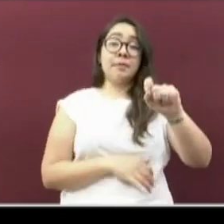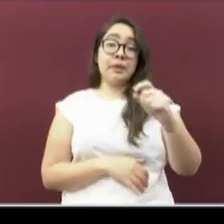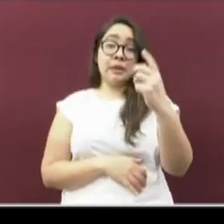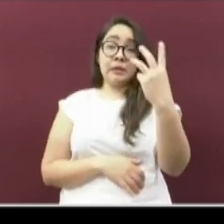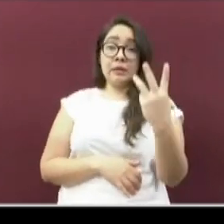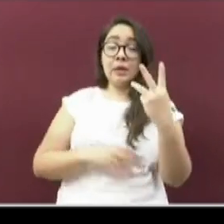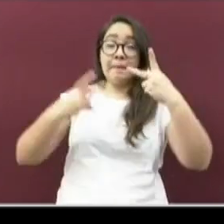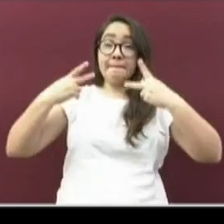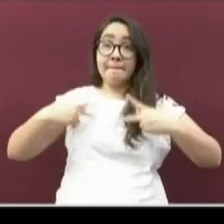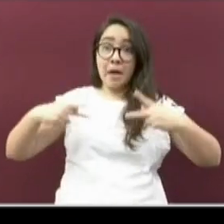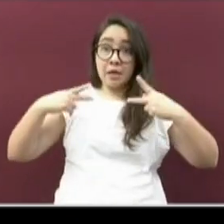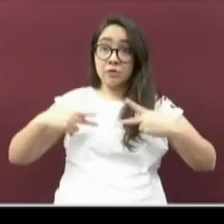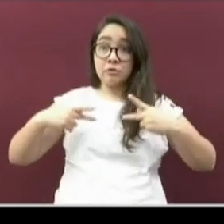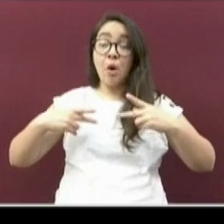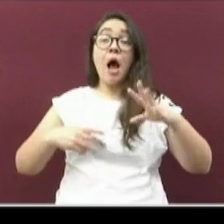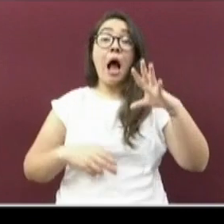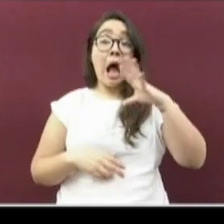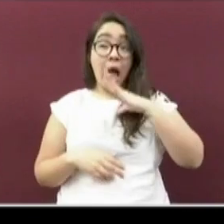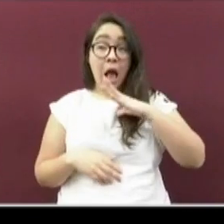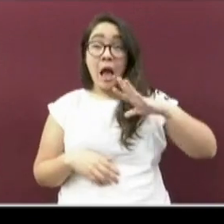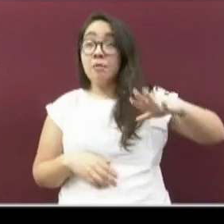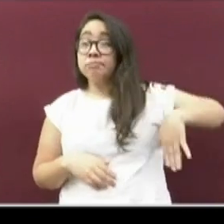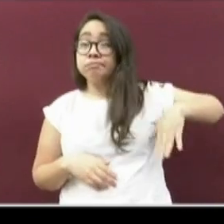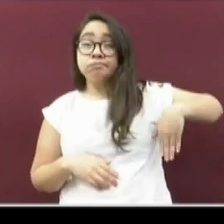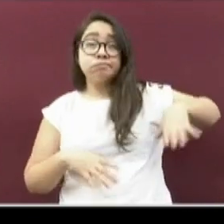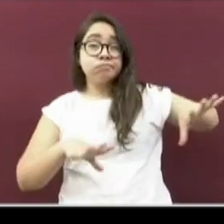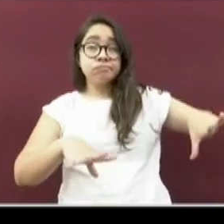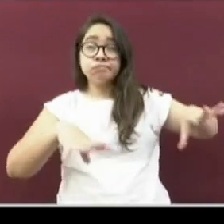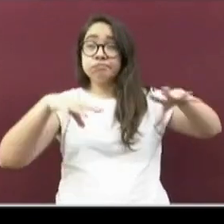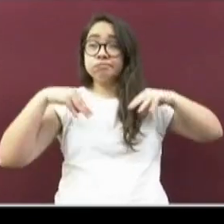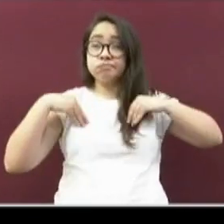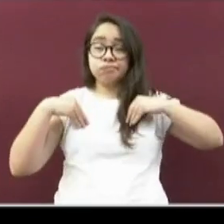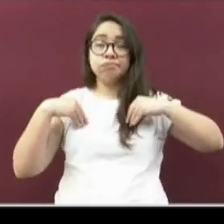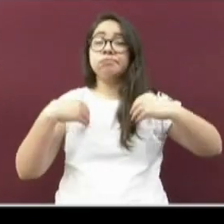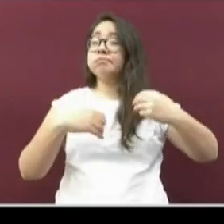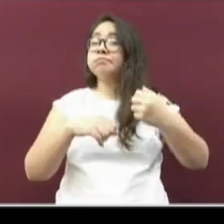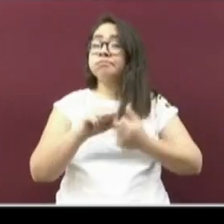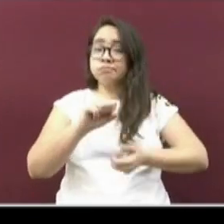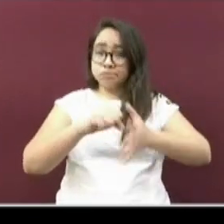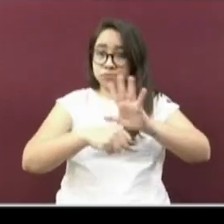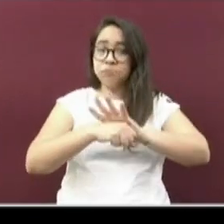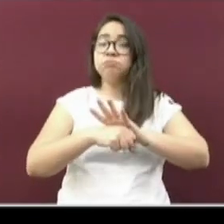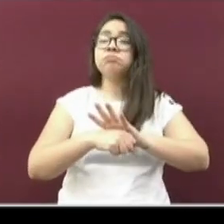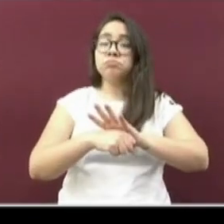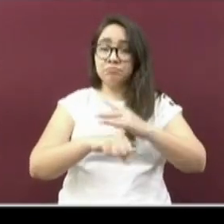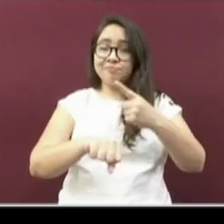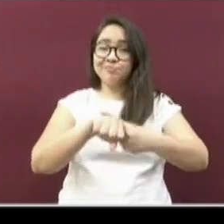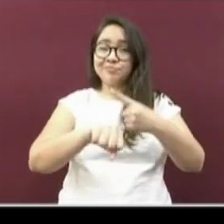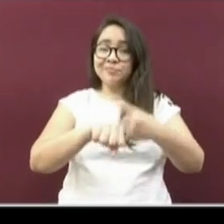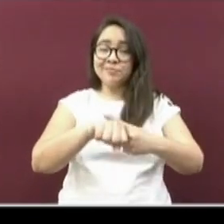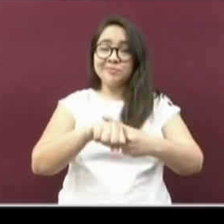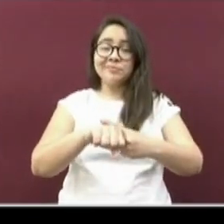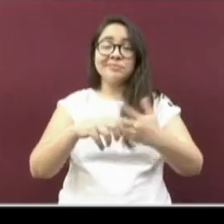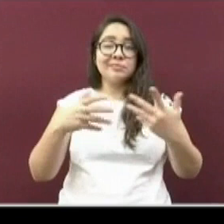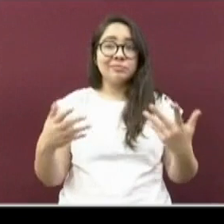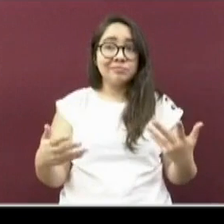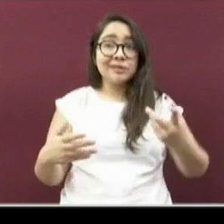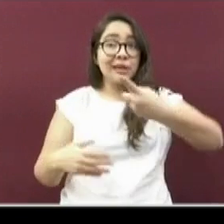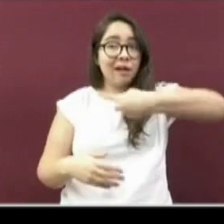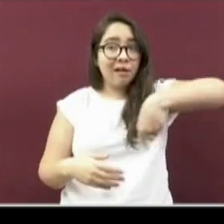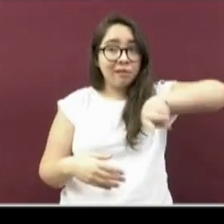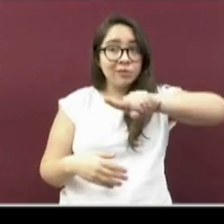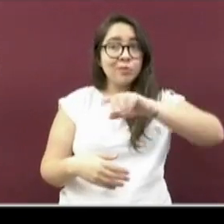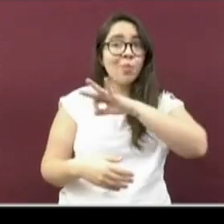3.923 los pacientes que han adquirido la COVID-19 recientemente y por lo tanto es posible que